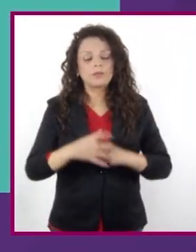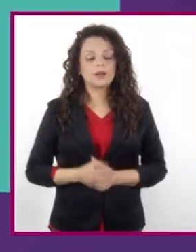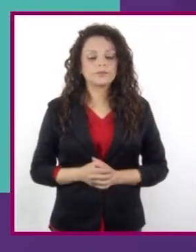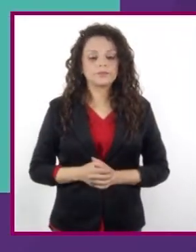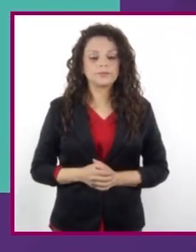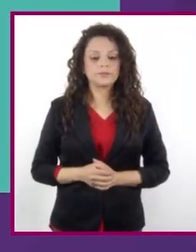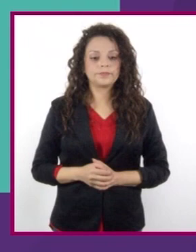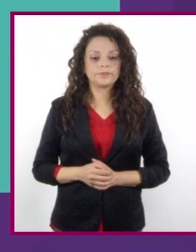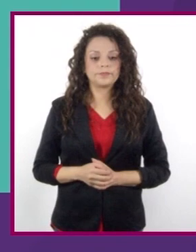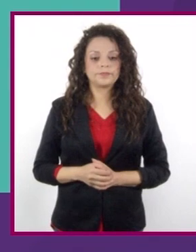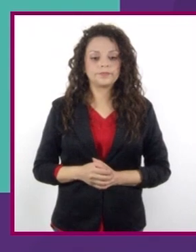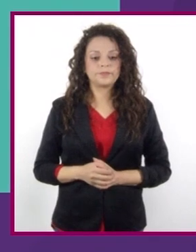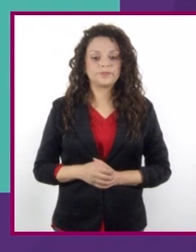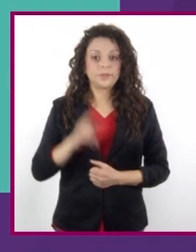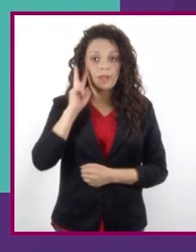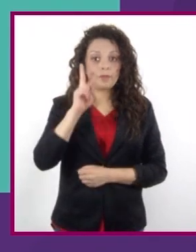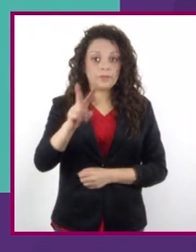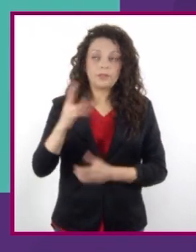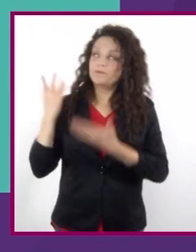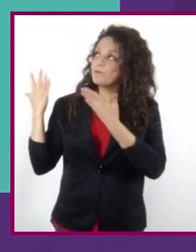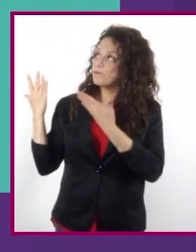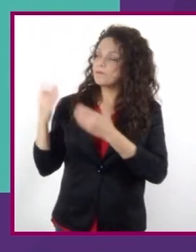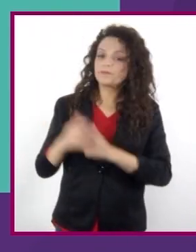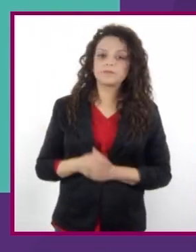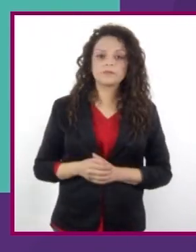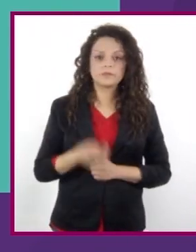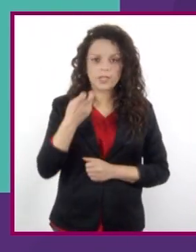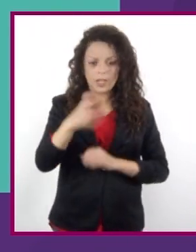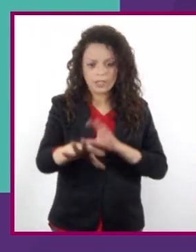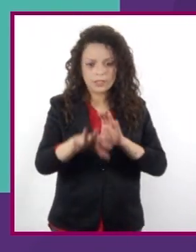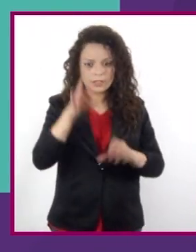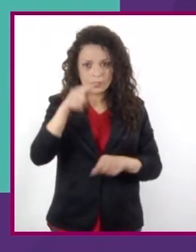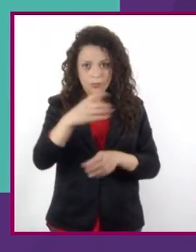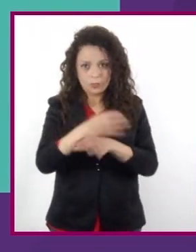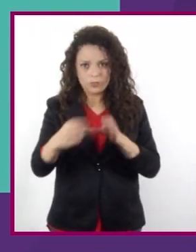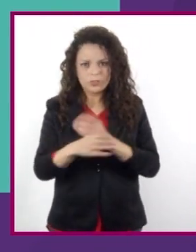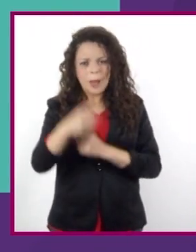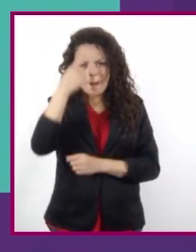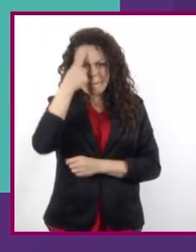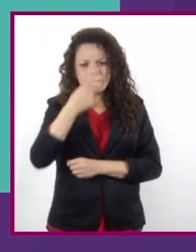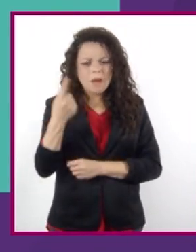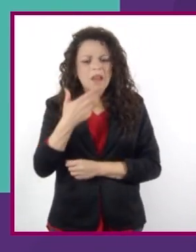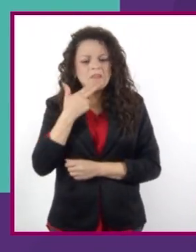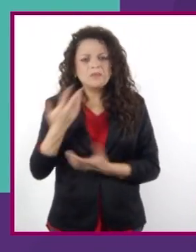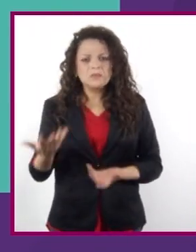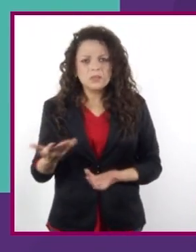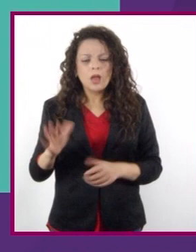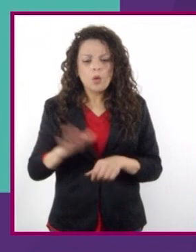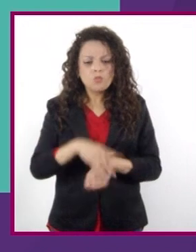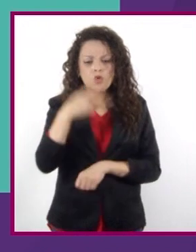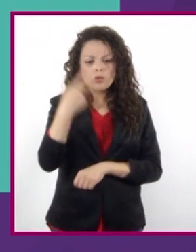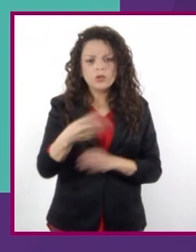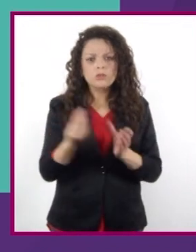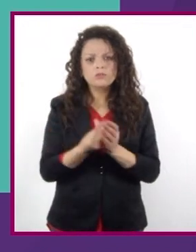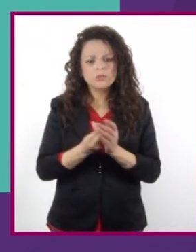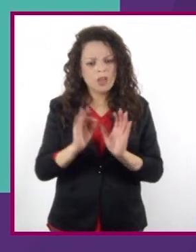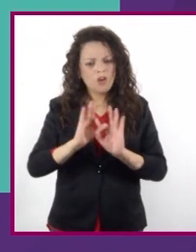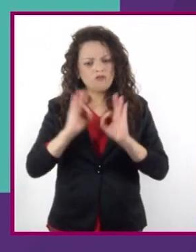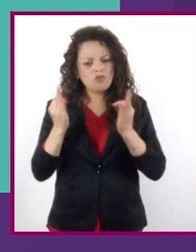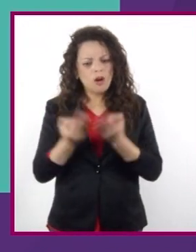¿Para qué sirve el objeto que elegiste? ¿Por qué tiene esa forma? ¿Qué función delega?